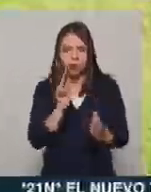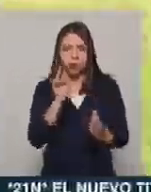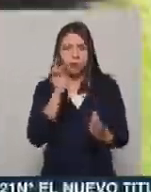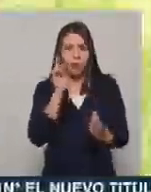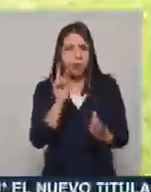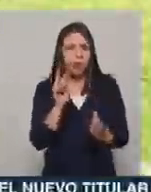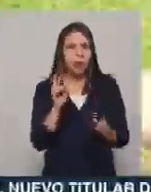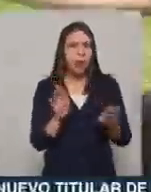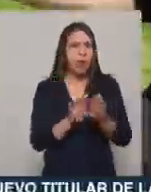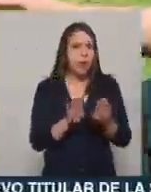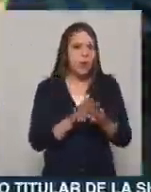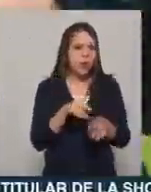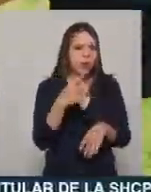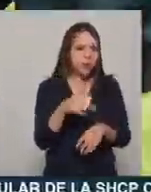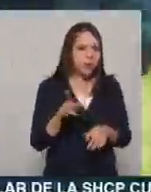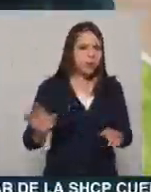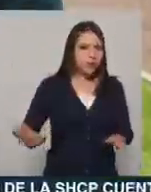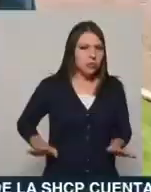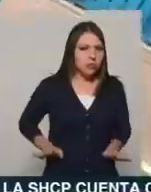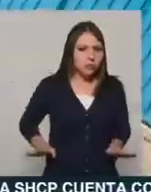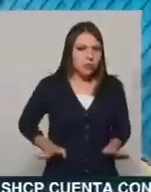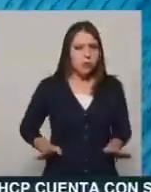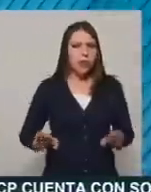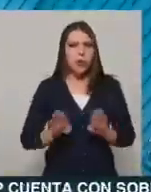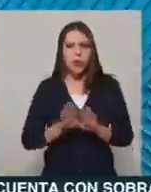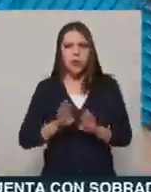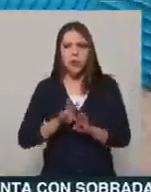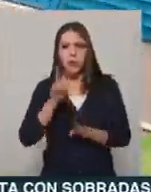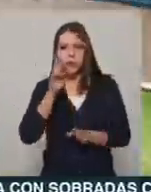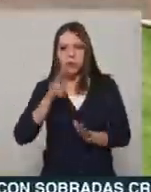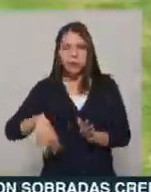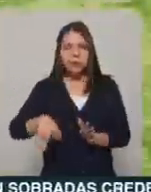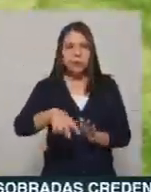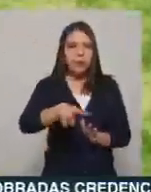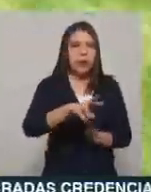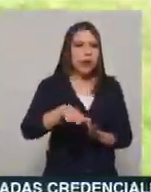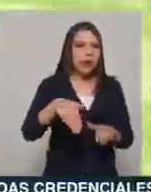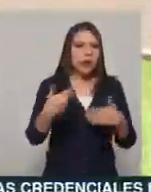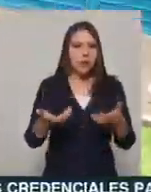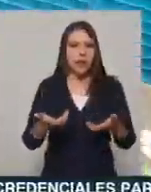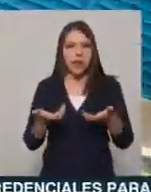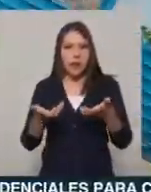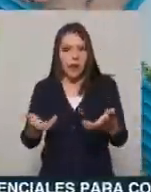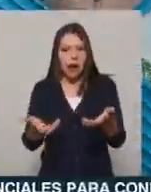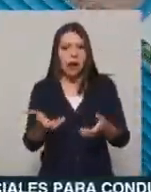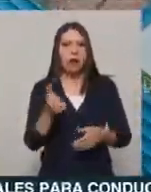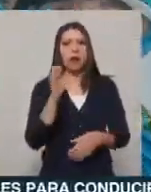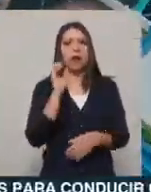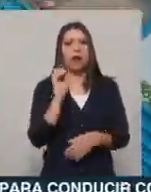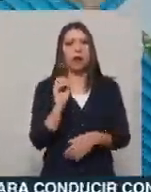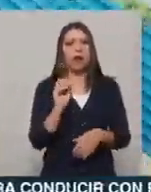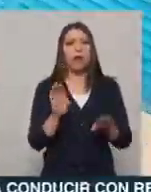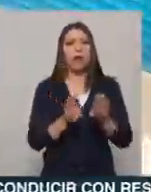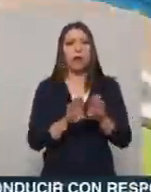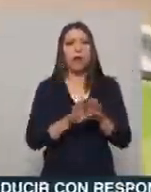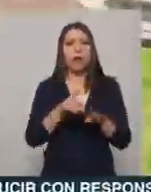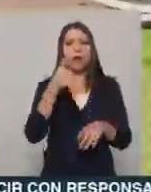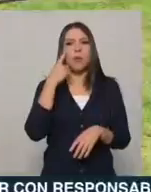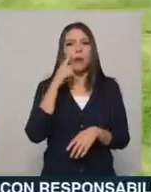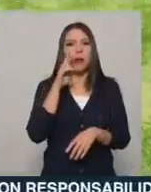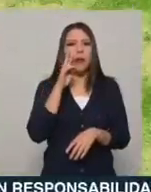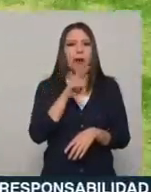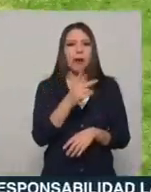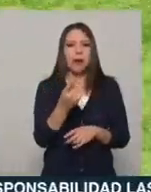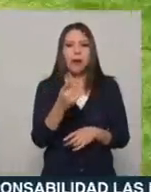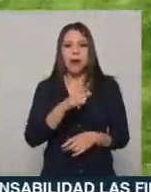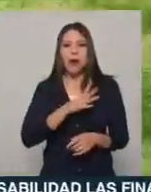a diferentes estímulos en la calle, cómo van reaccionando a las diferentes situaciones a las que los